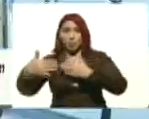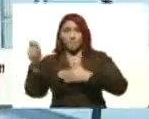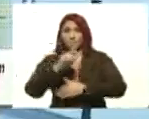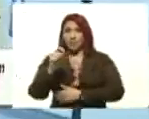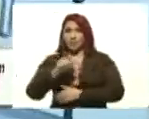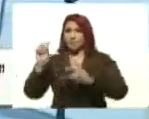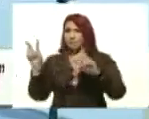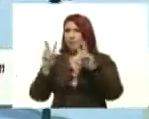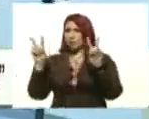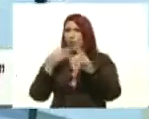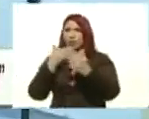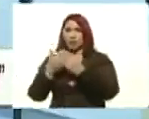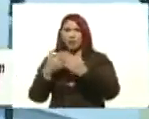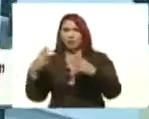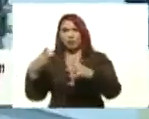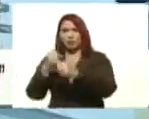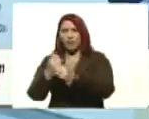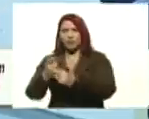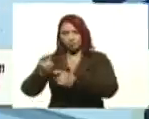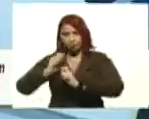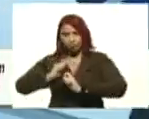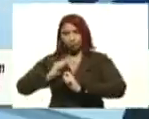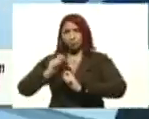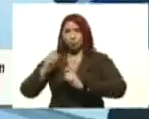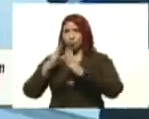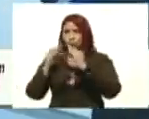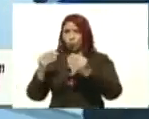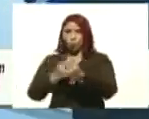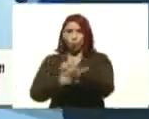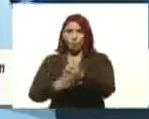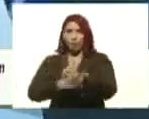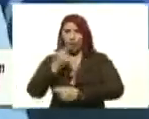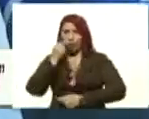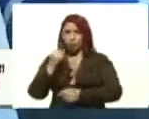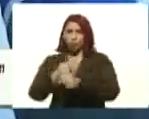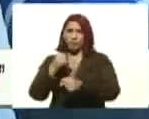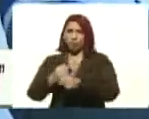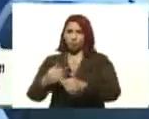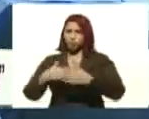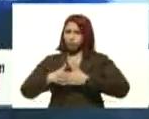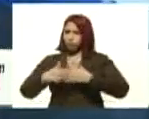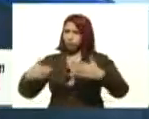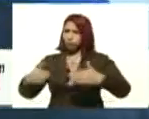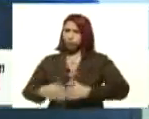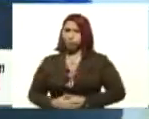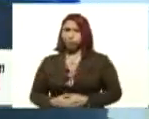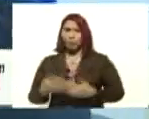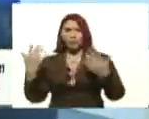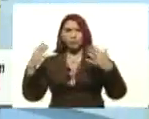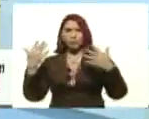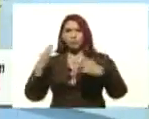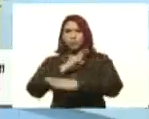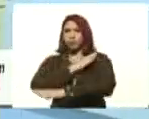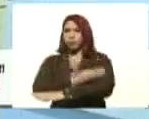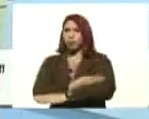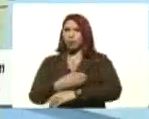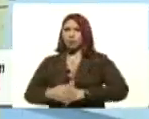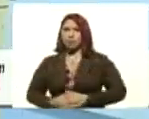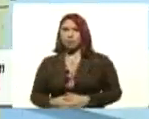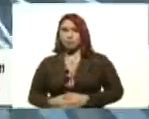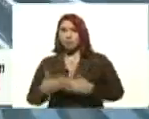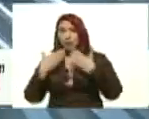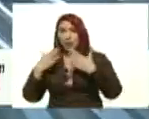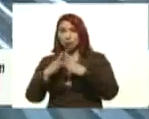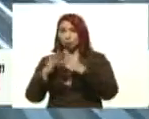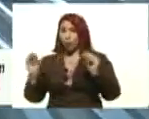hermano presidente, gracias por la confianza a estos hermanos trabajadores que se merecen un trofeo y un fuerte aplauso de parte de todo